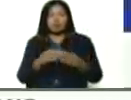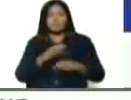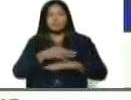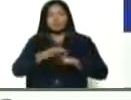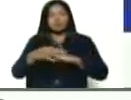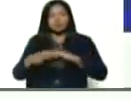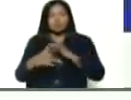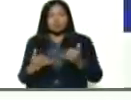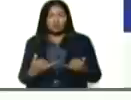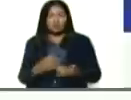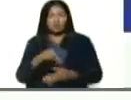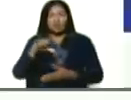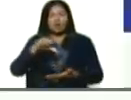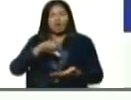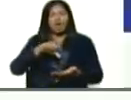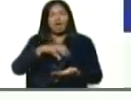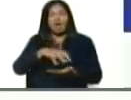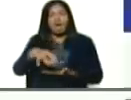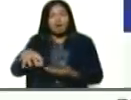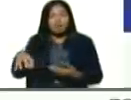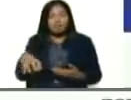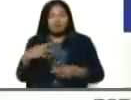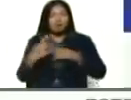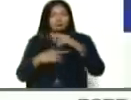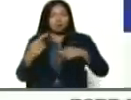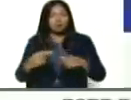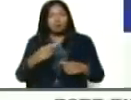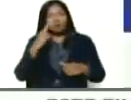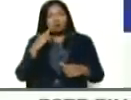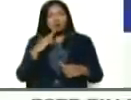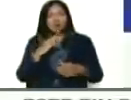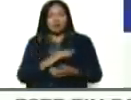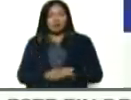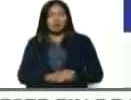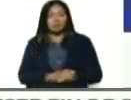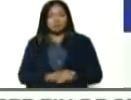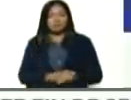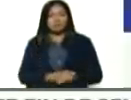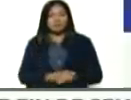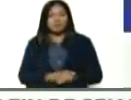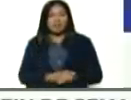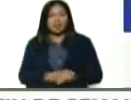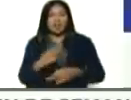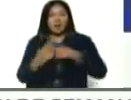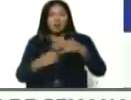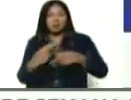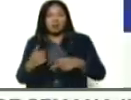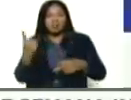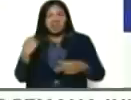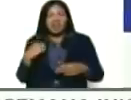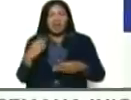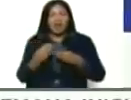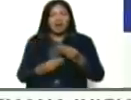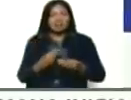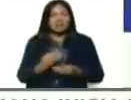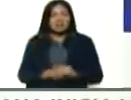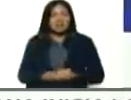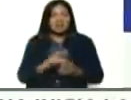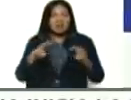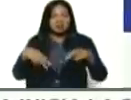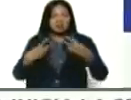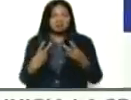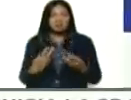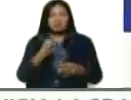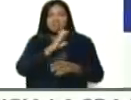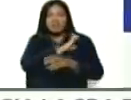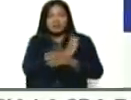desde los estados a la revolución bolivariana la revolución tiene que ser renovación de